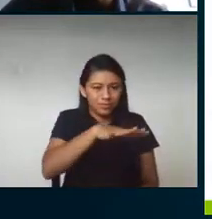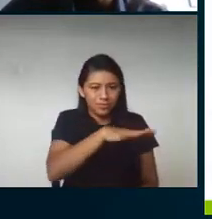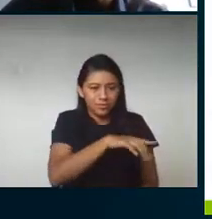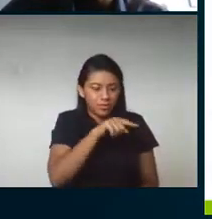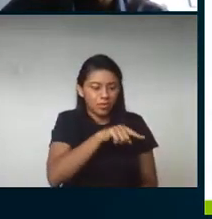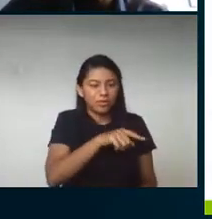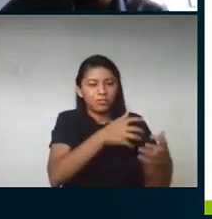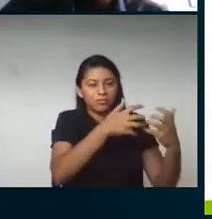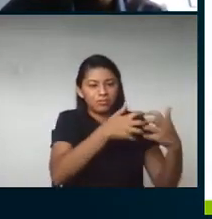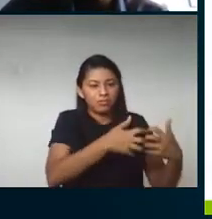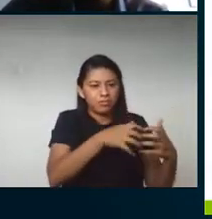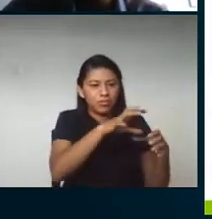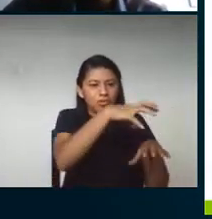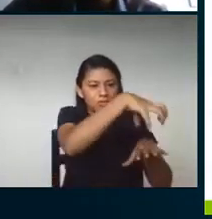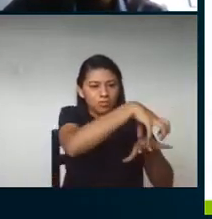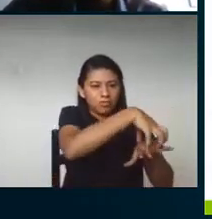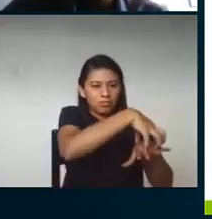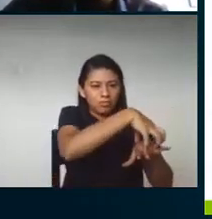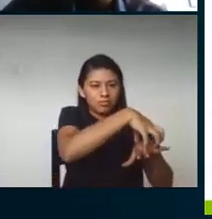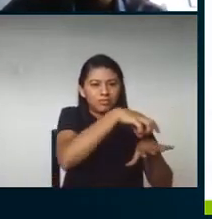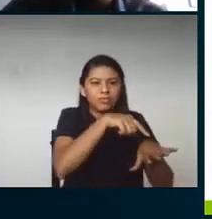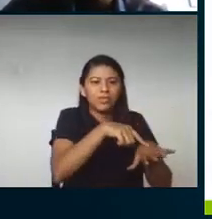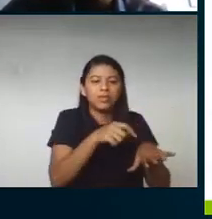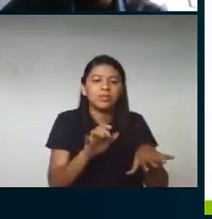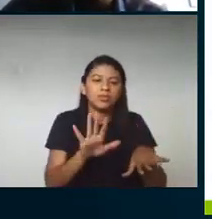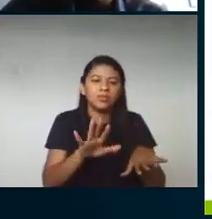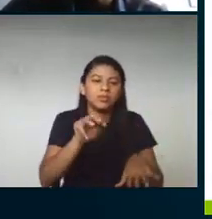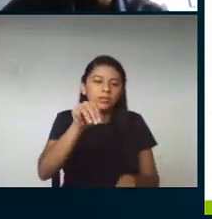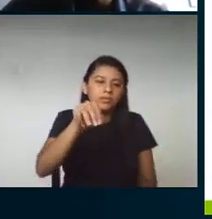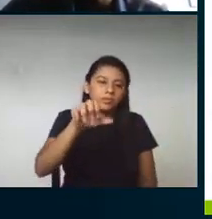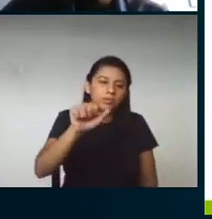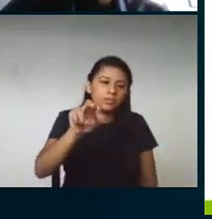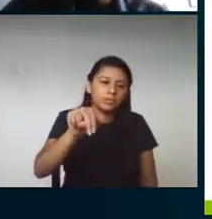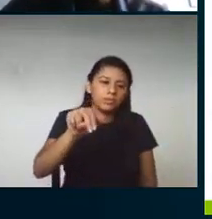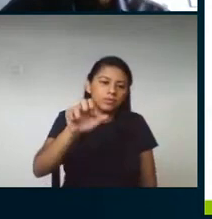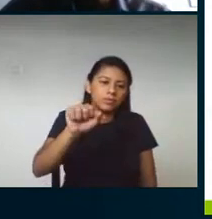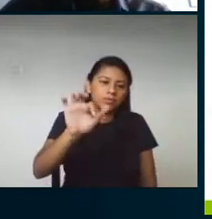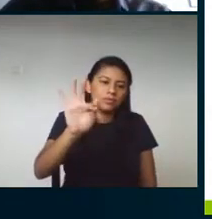plantas de tratamiento de agua potable más importantes que tiene EPM.